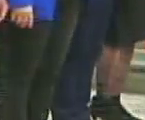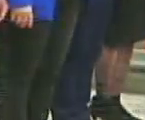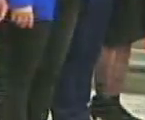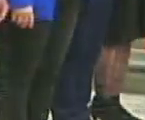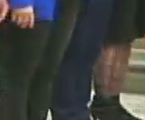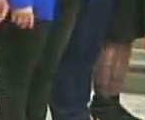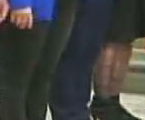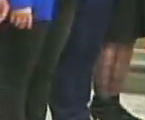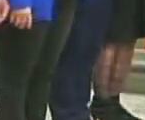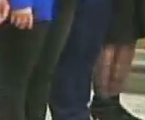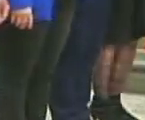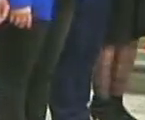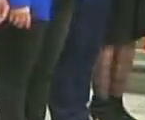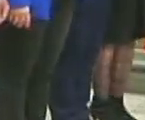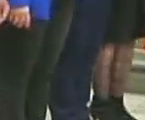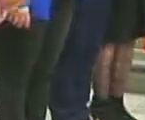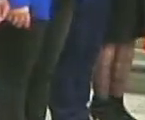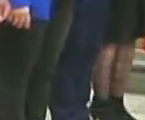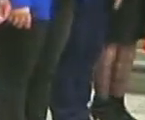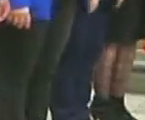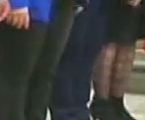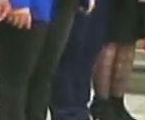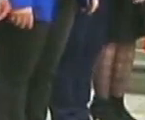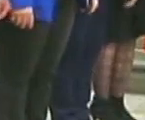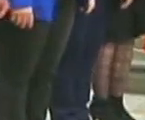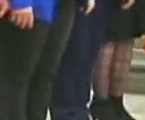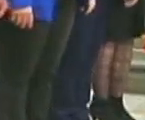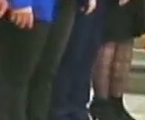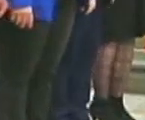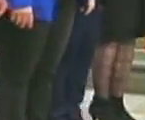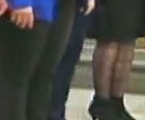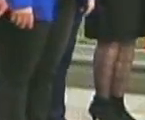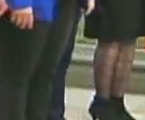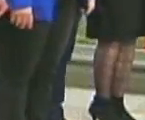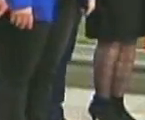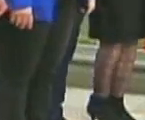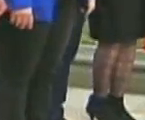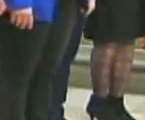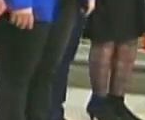Palacio Federal Legislativo. Periodo legislativo